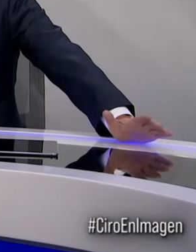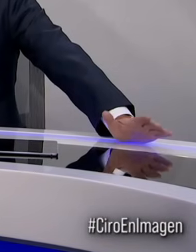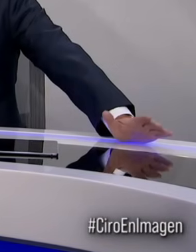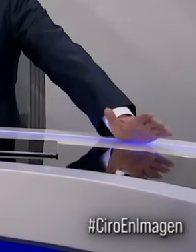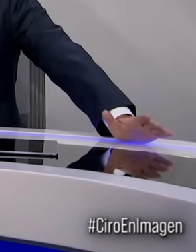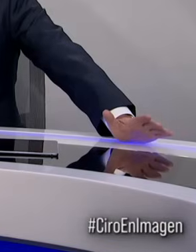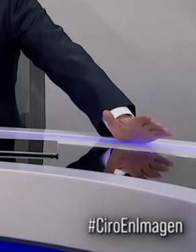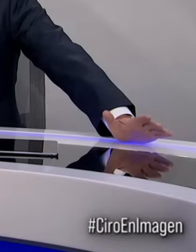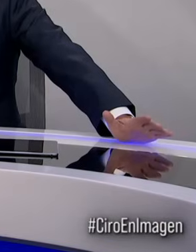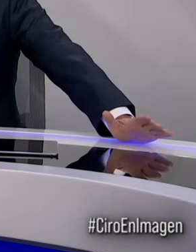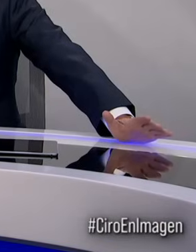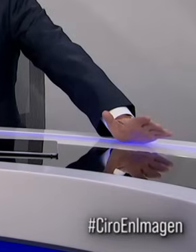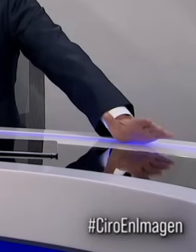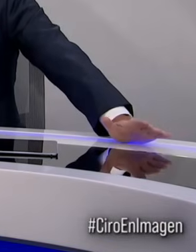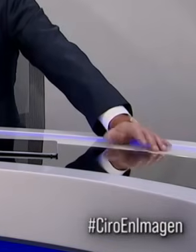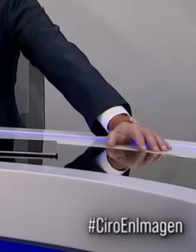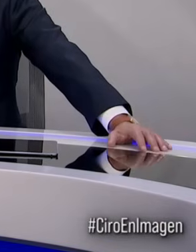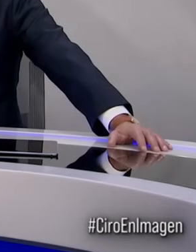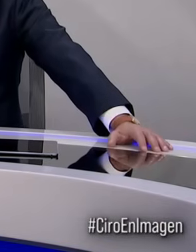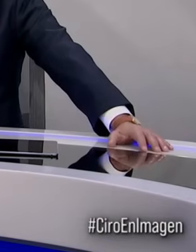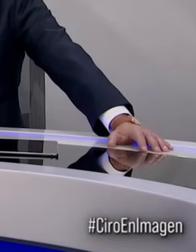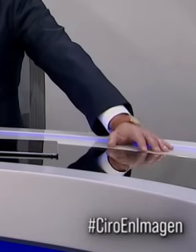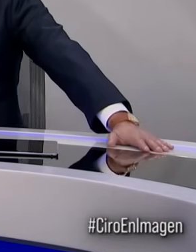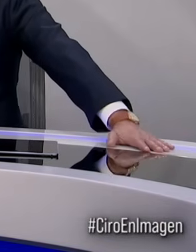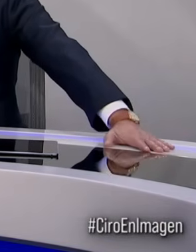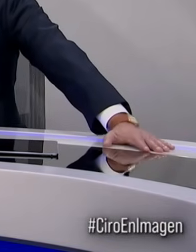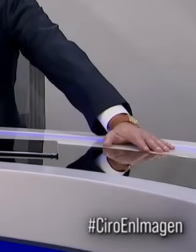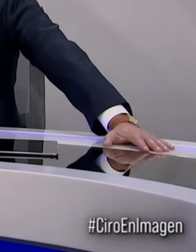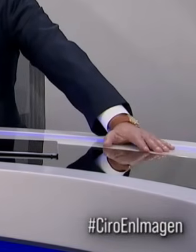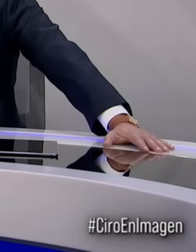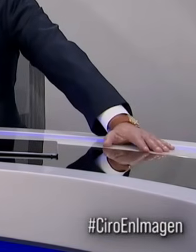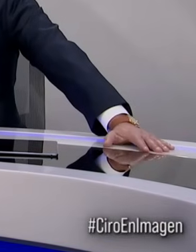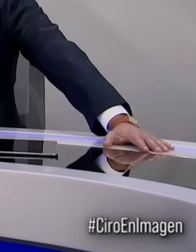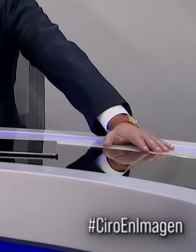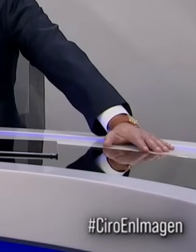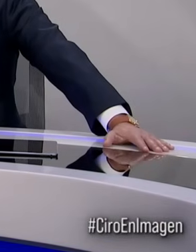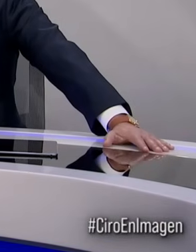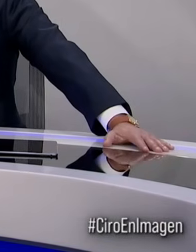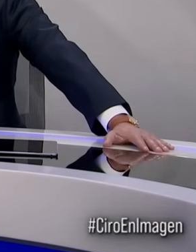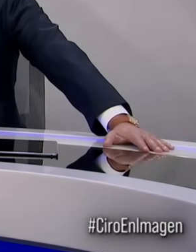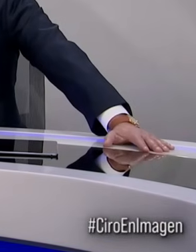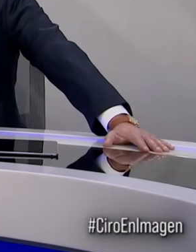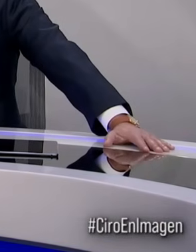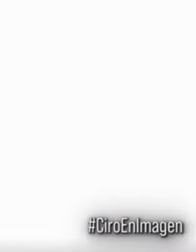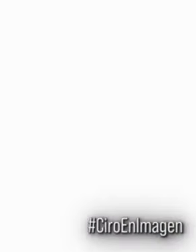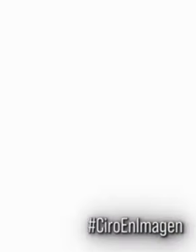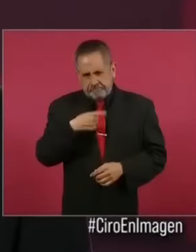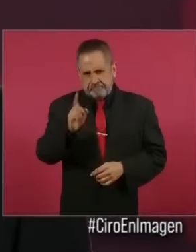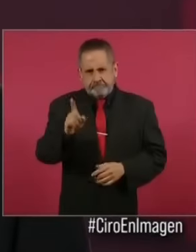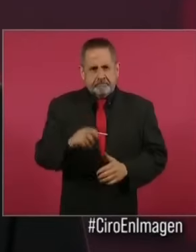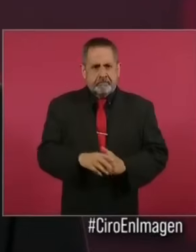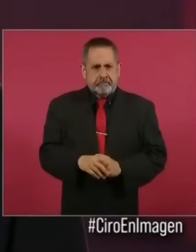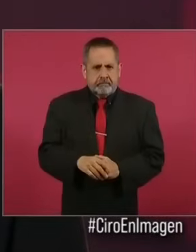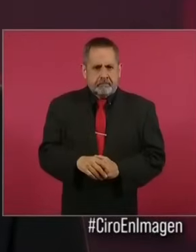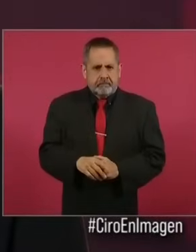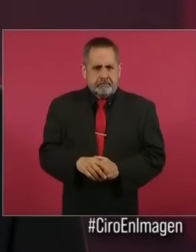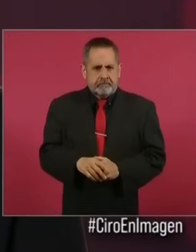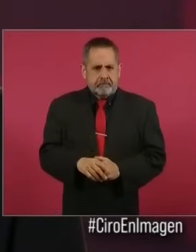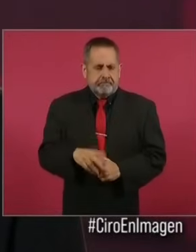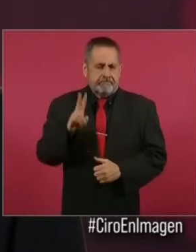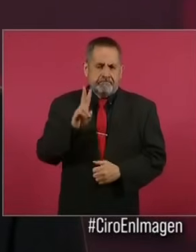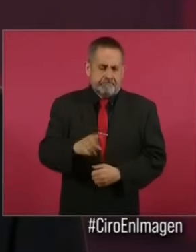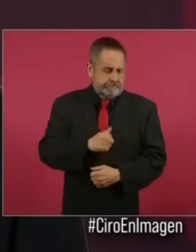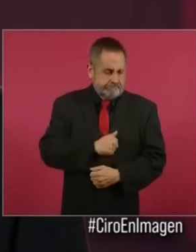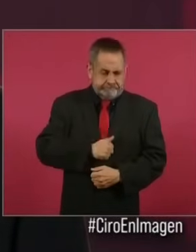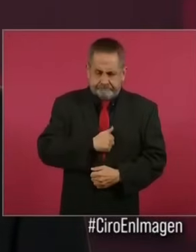exonerados. Pero esta mañana, el presidente López Obrador dijo esto. Lo que es